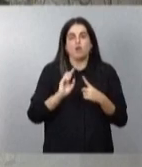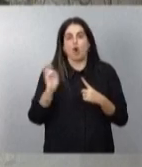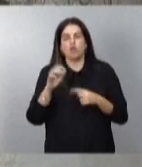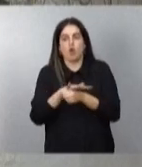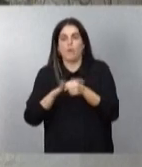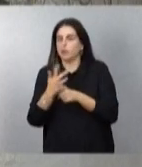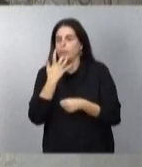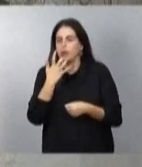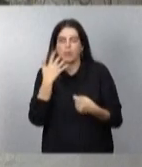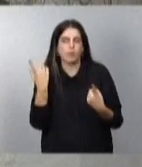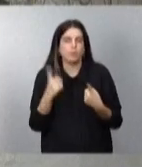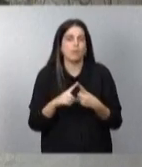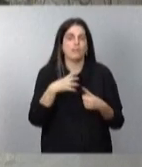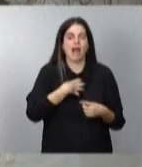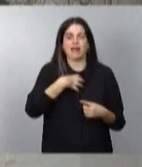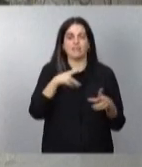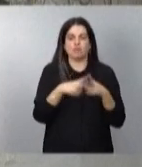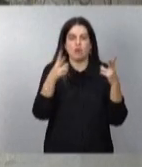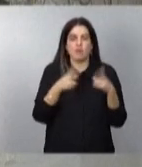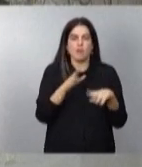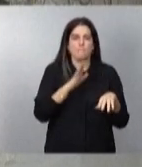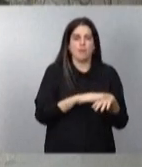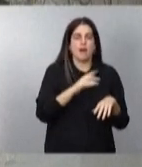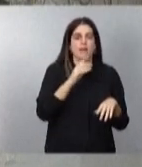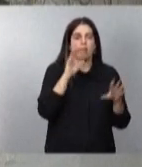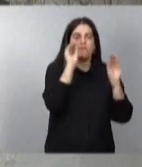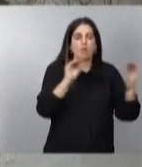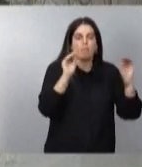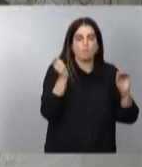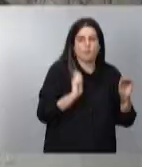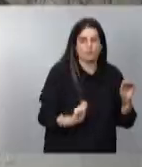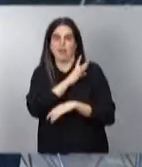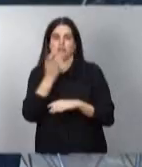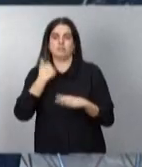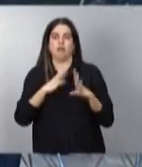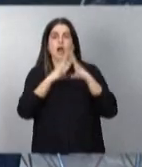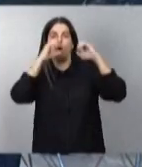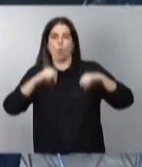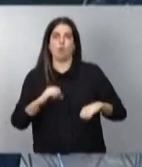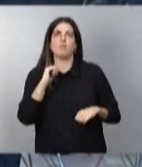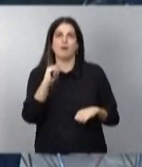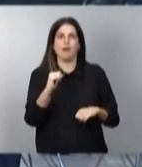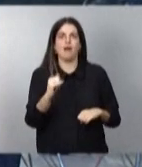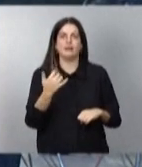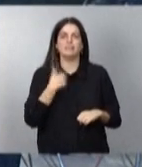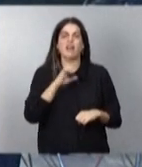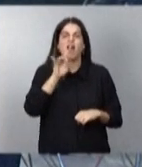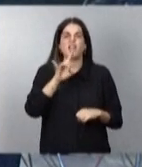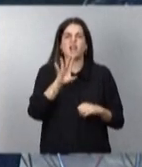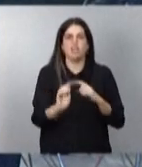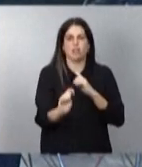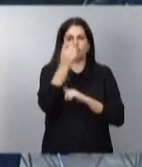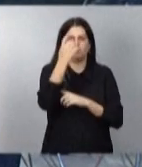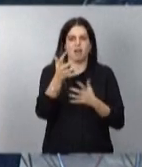con los agentes sociales en la aprobación de la ley de formación profesional fundamental en este contexto de dos en el marco del diálogo social a lo largo